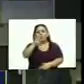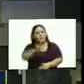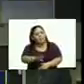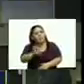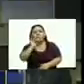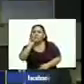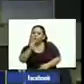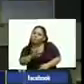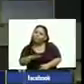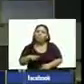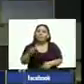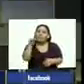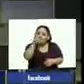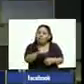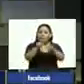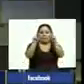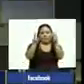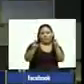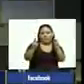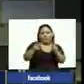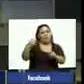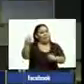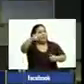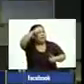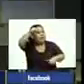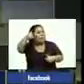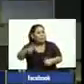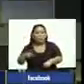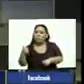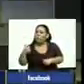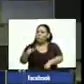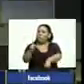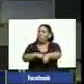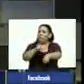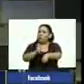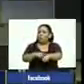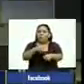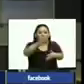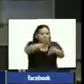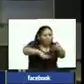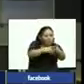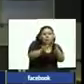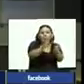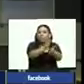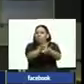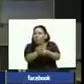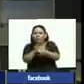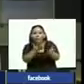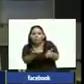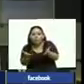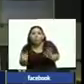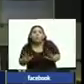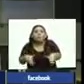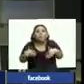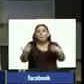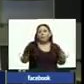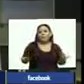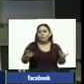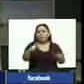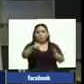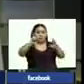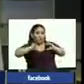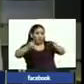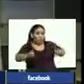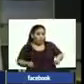énfasis en este punto de que se debe aprobar en tiempo el plan de gastos para 2020, no solo para que el